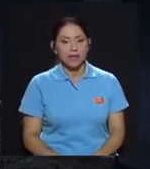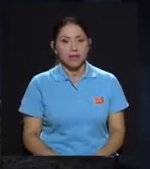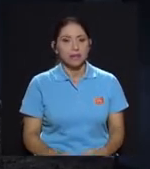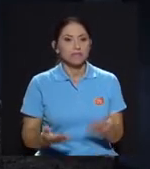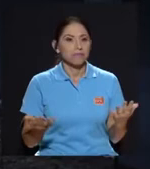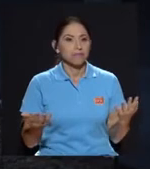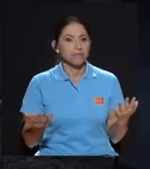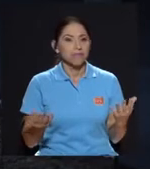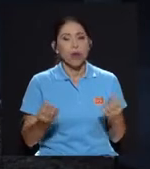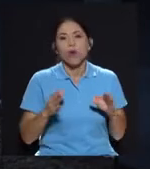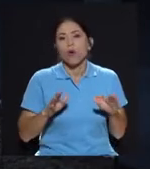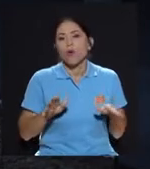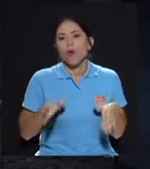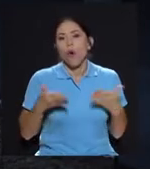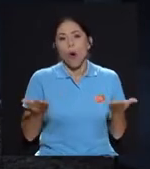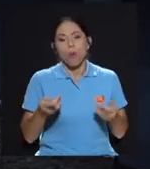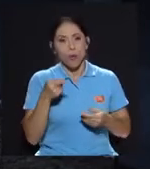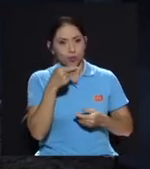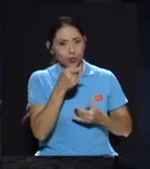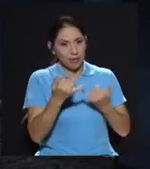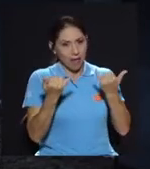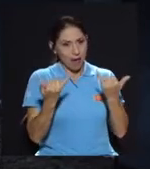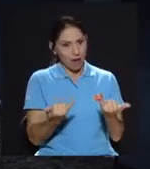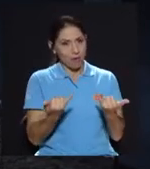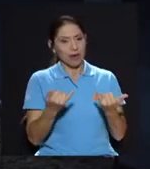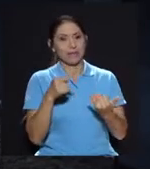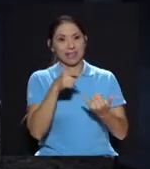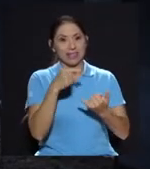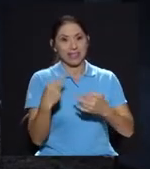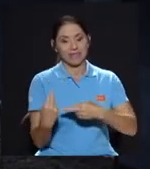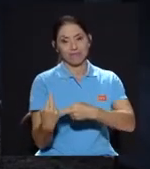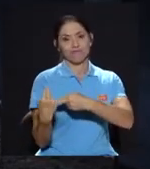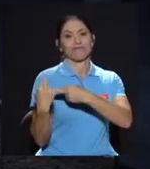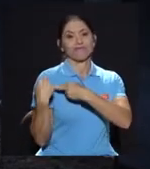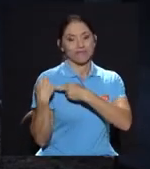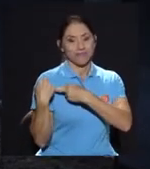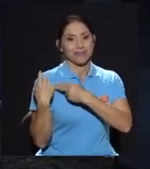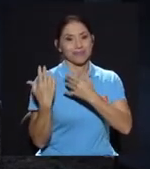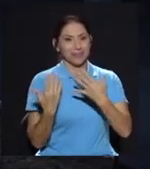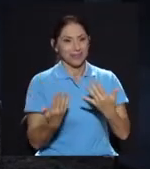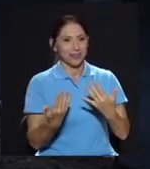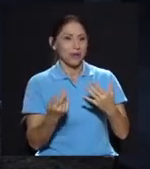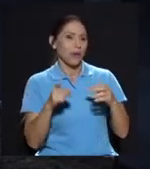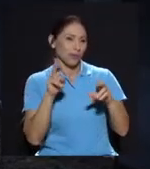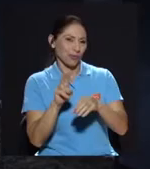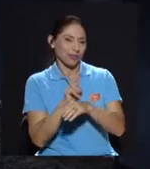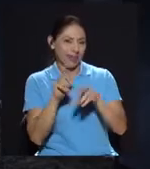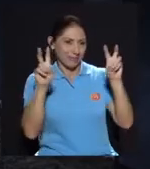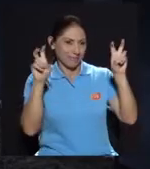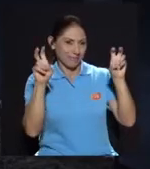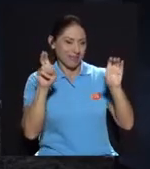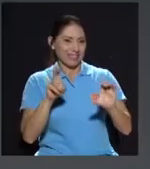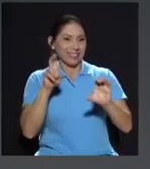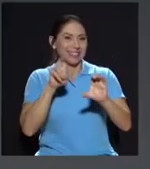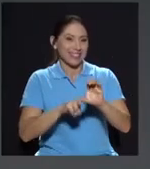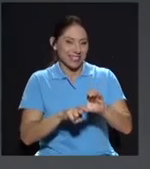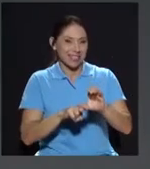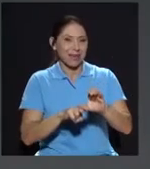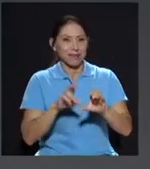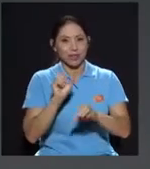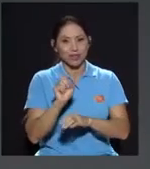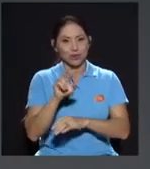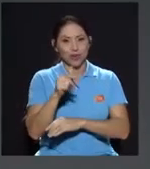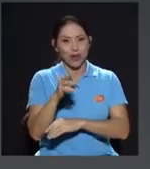como llegó usted a esa silla en la que está sentada si usted quiere la metáfora de la silla de la sugeval